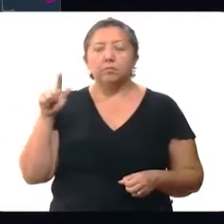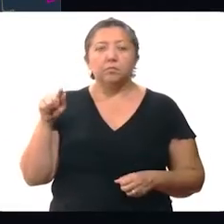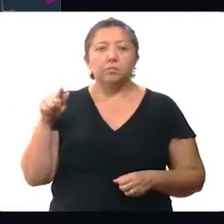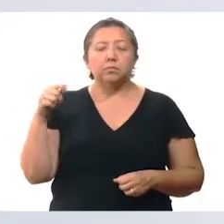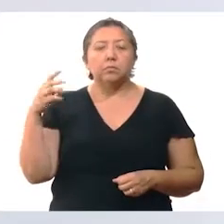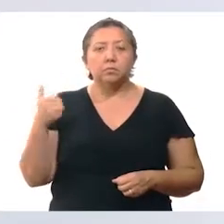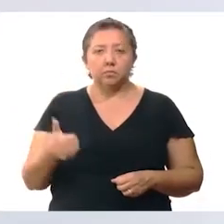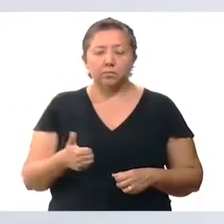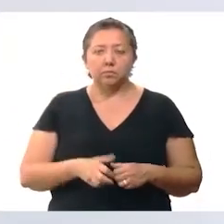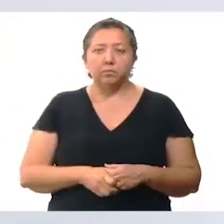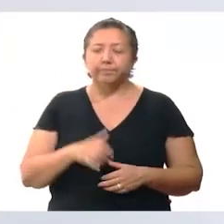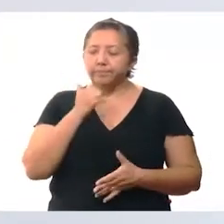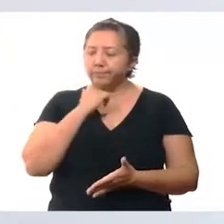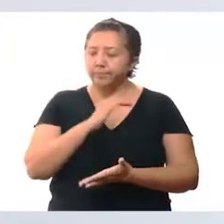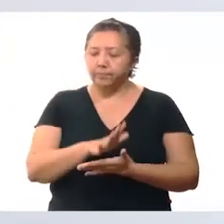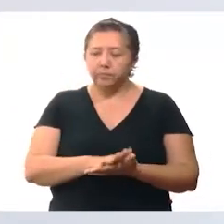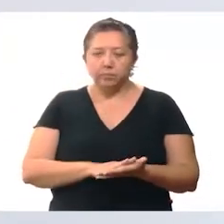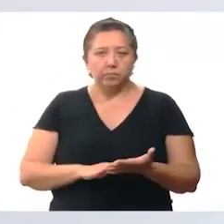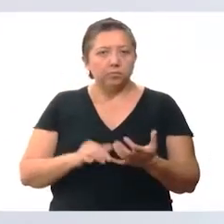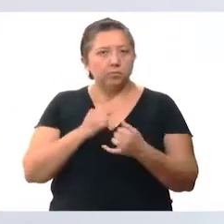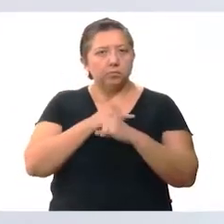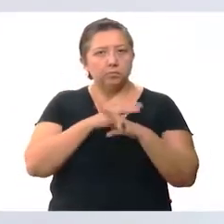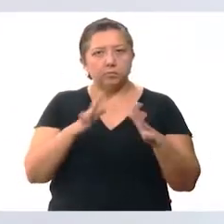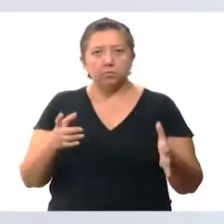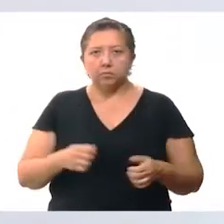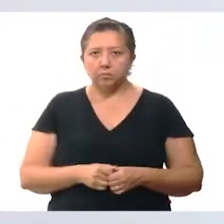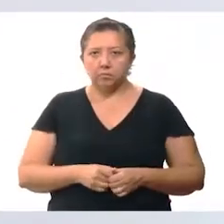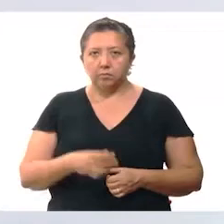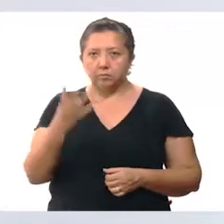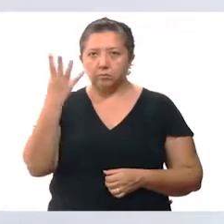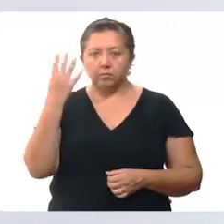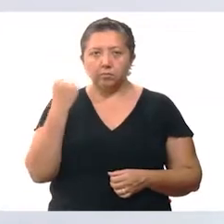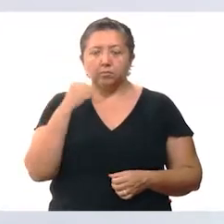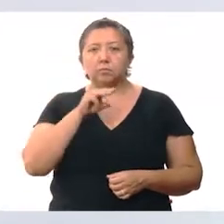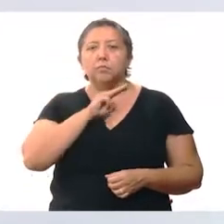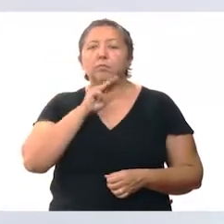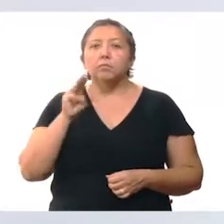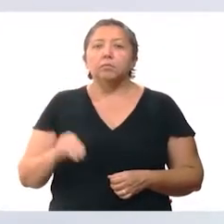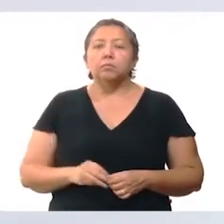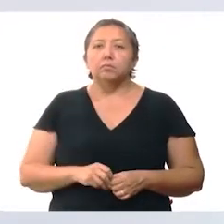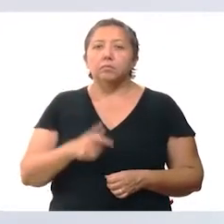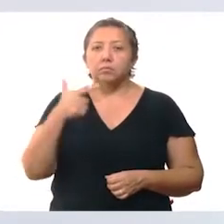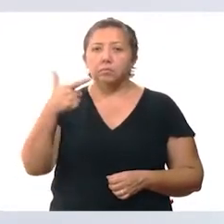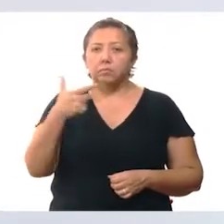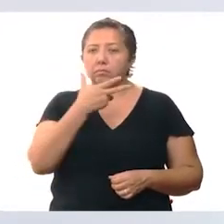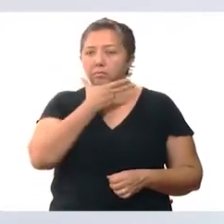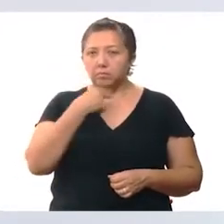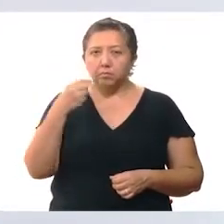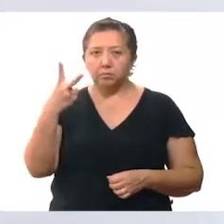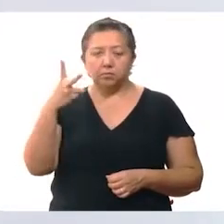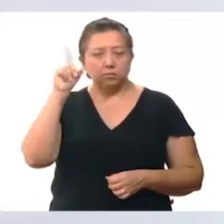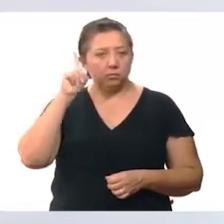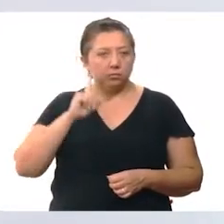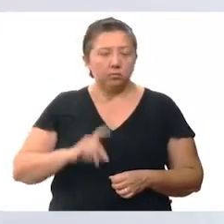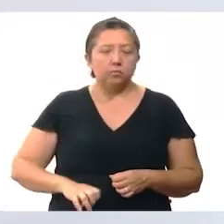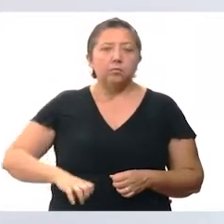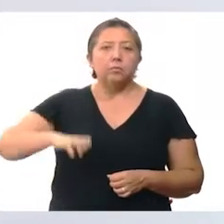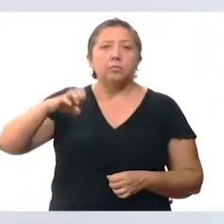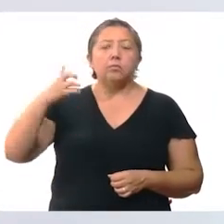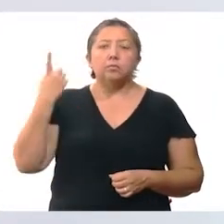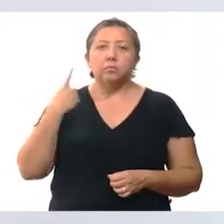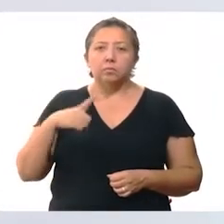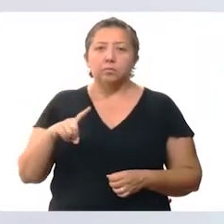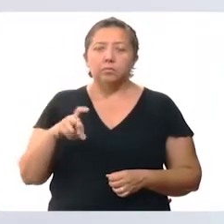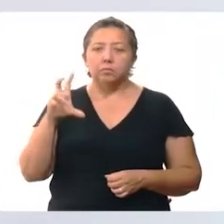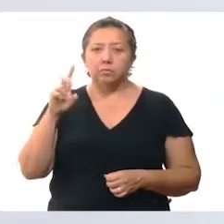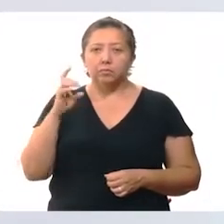4.766. Lamentablemente en este parte médico informamos de 9 fallecimientos. Son 7 hombres y 2 mujeres, de un rango